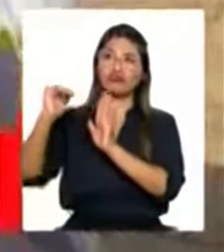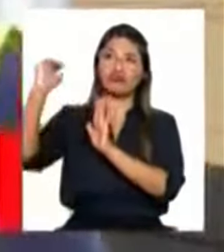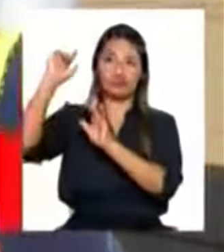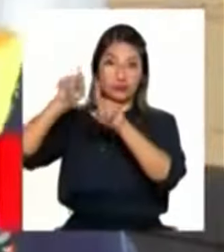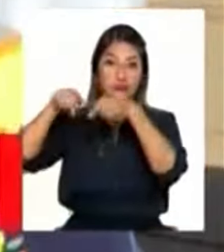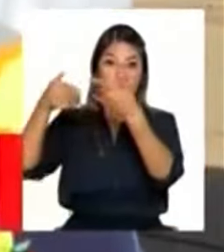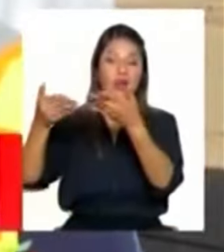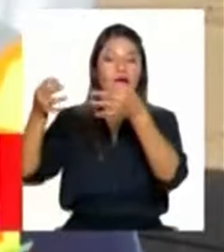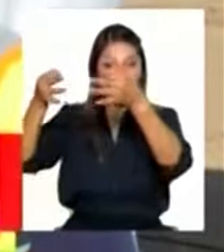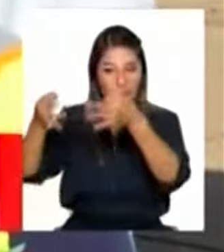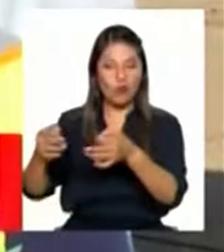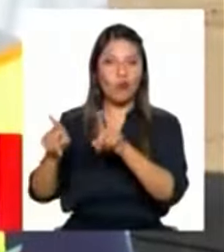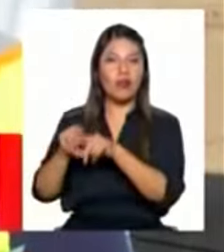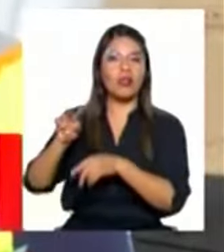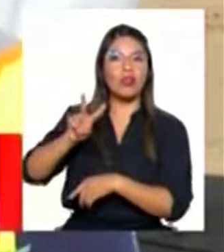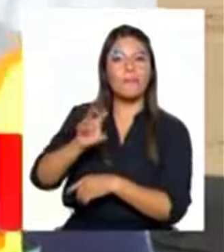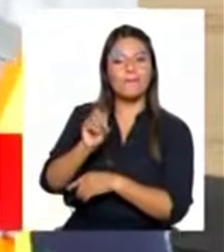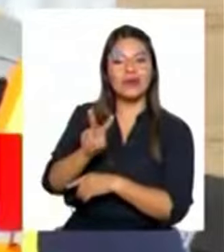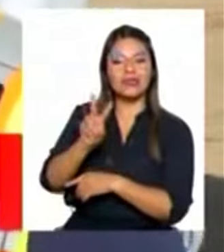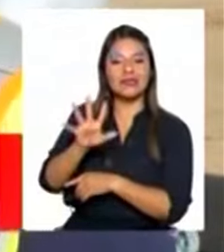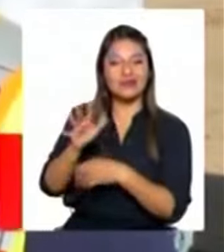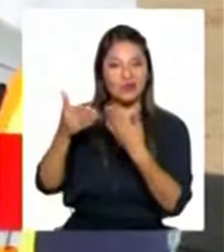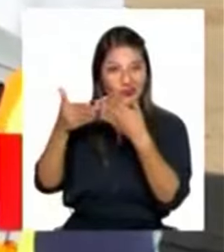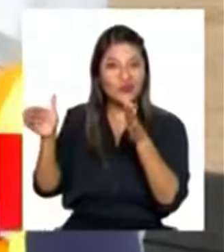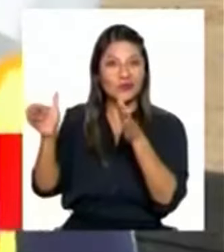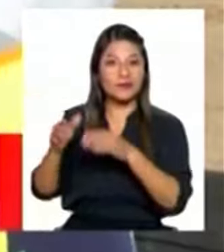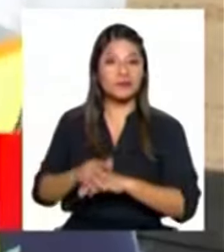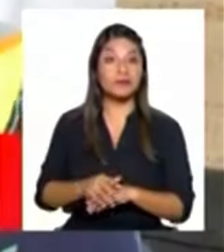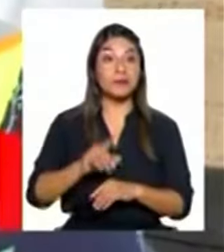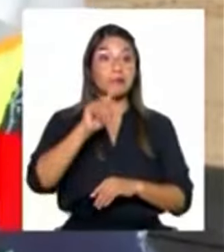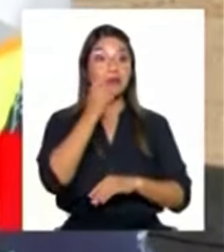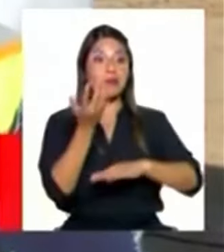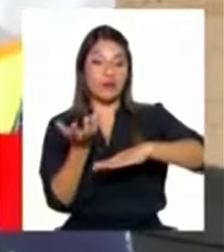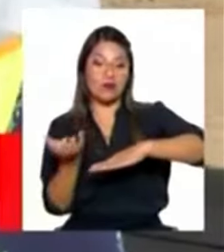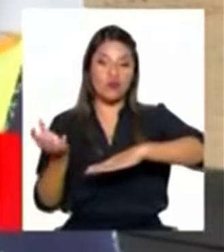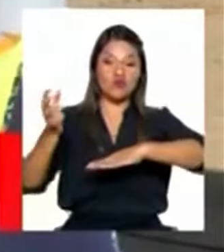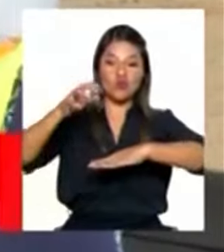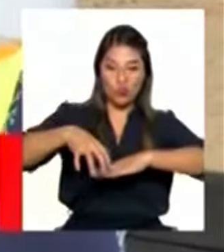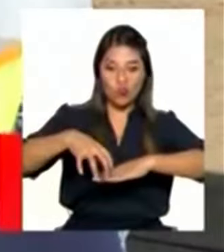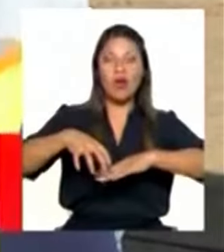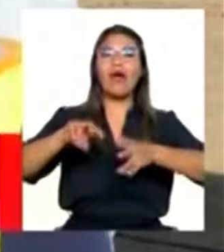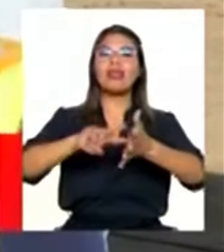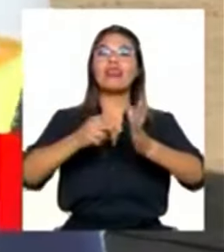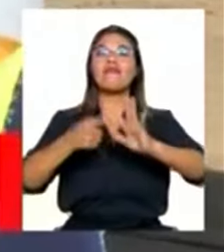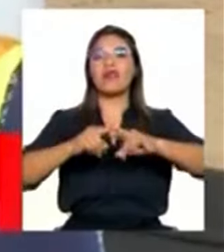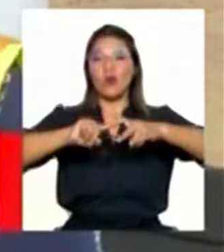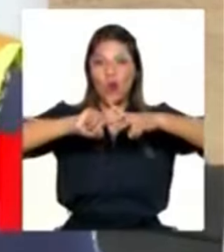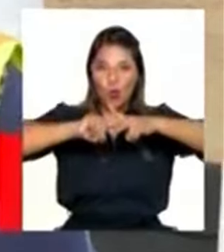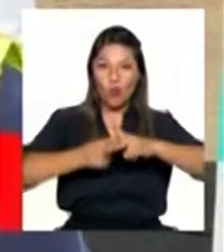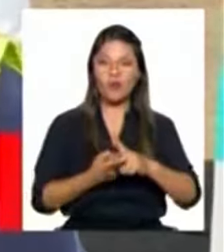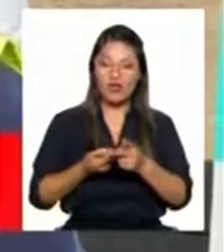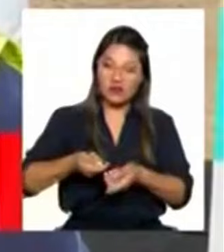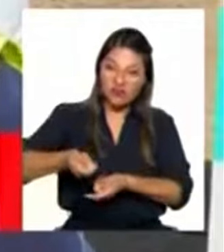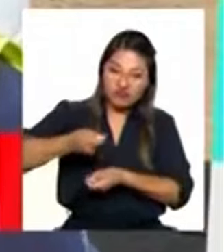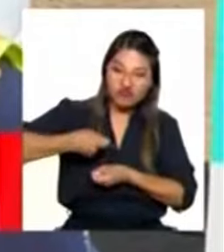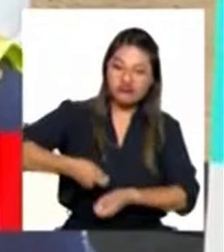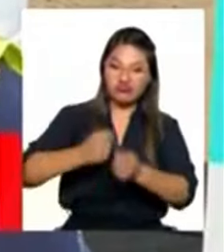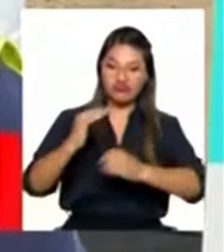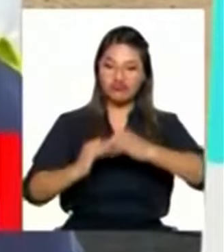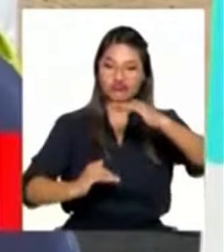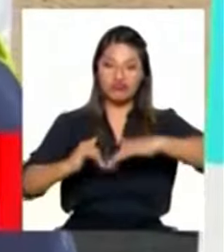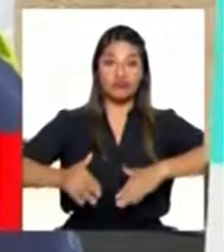2025. La colocación de la primera piedra de este hotel supone la primera piedra del primer proyecto de la